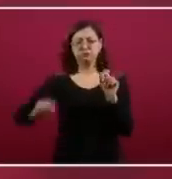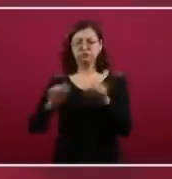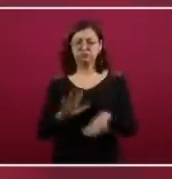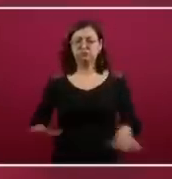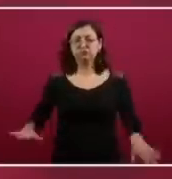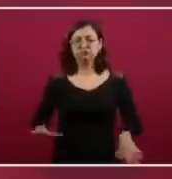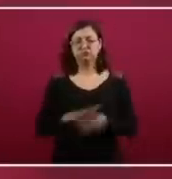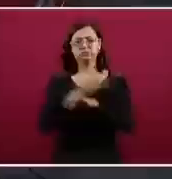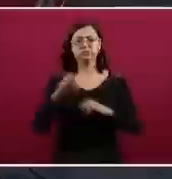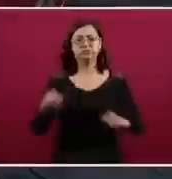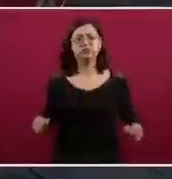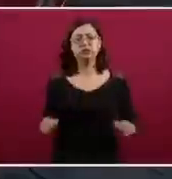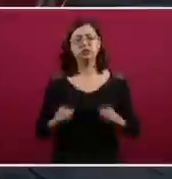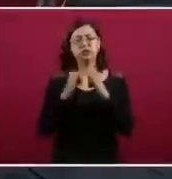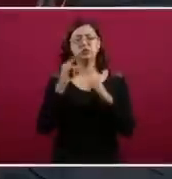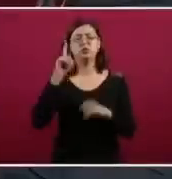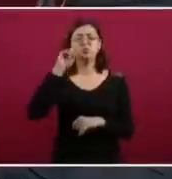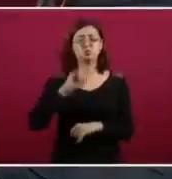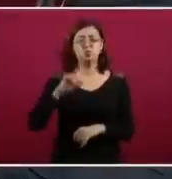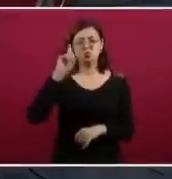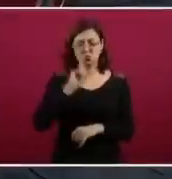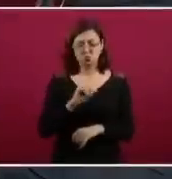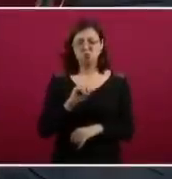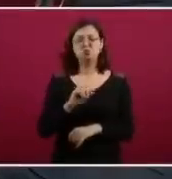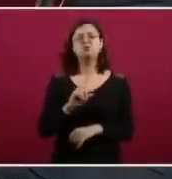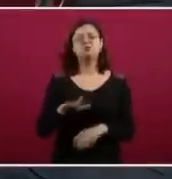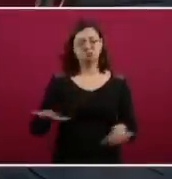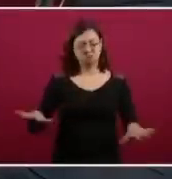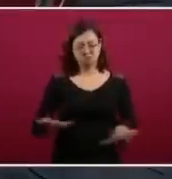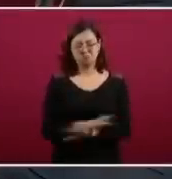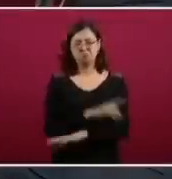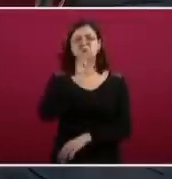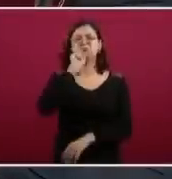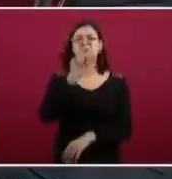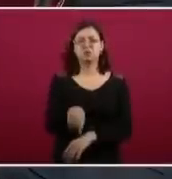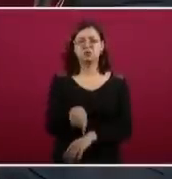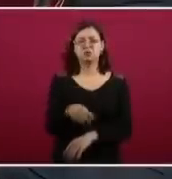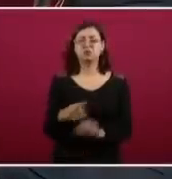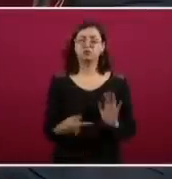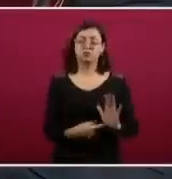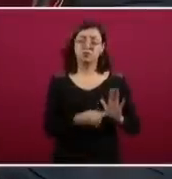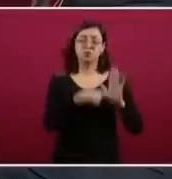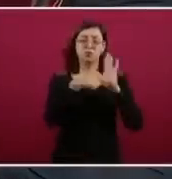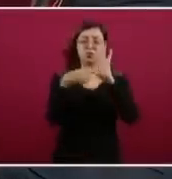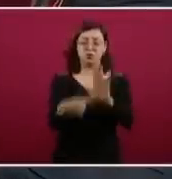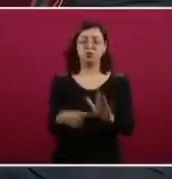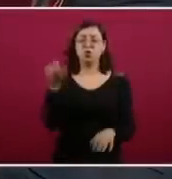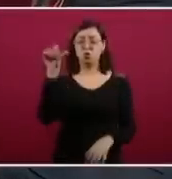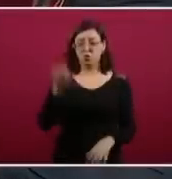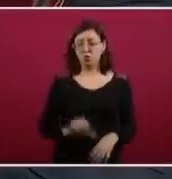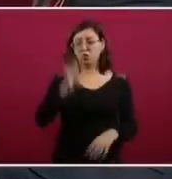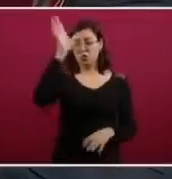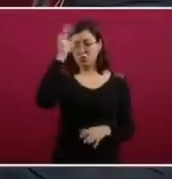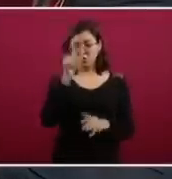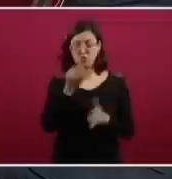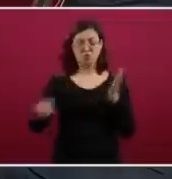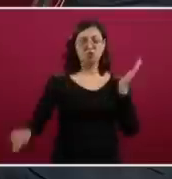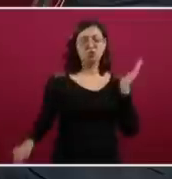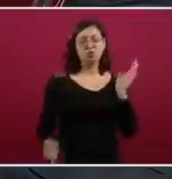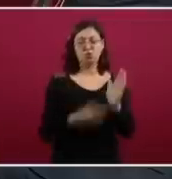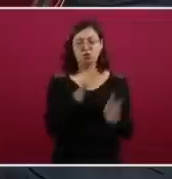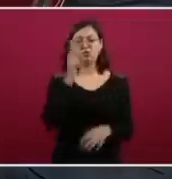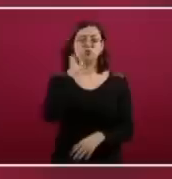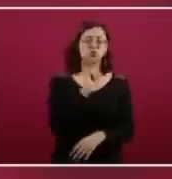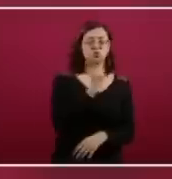Instituto Nacional de las Mujeres no es ajeno a este cambio. Prueba de ello es la firma de este acuerdo por la igualdad